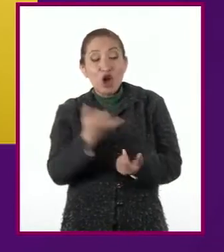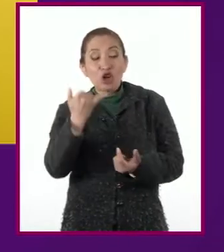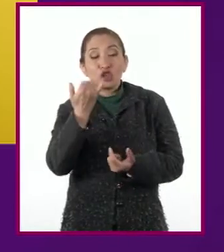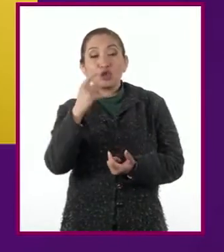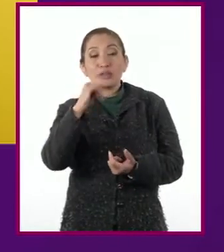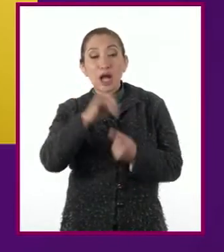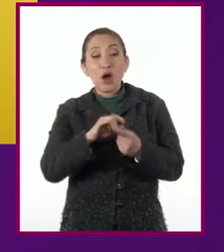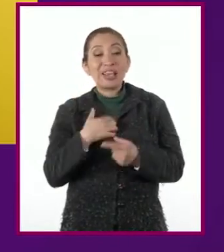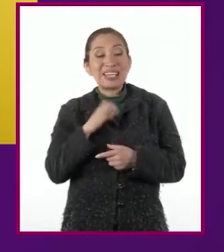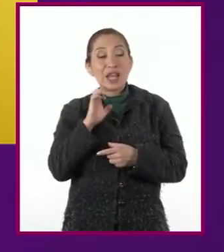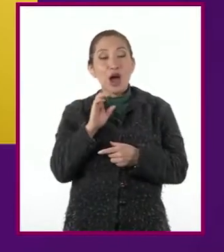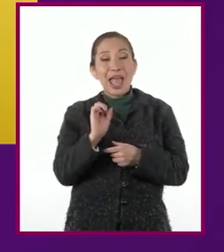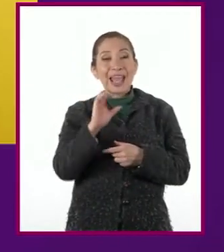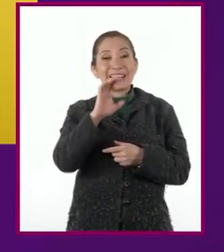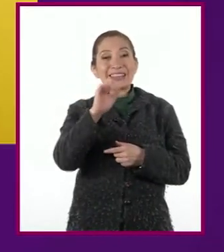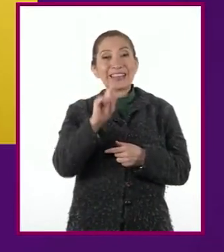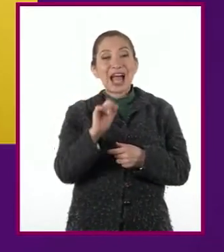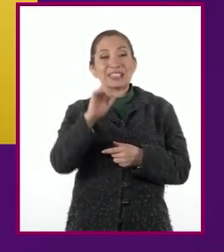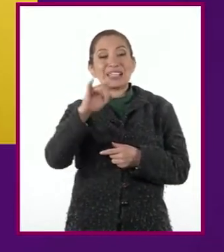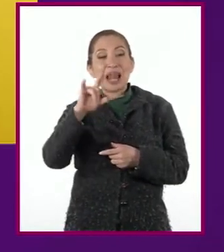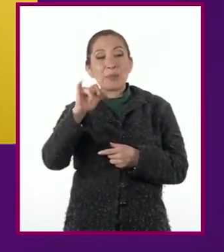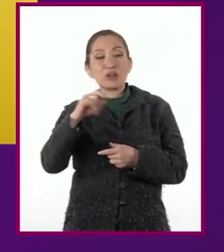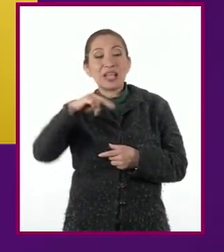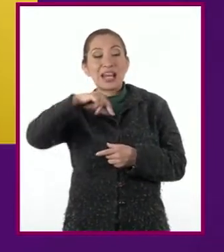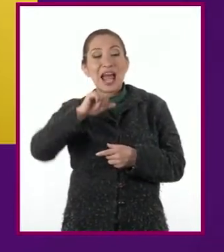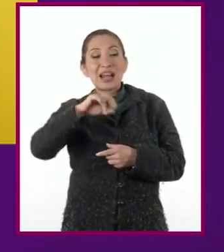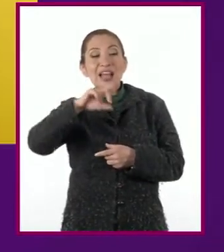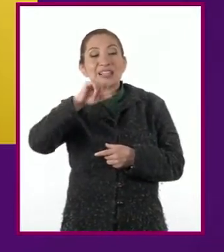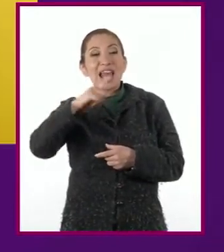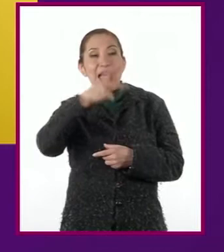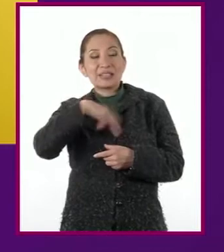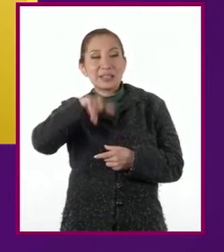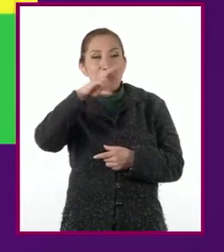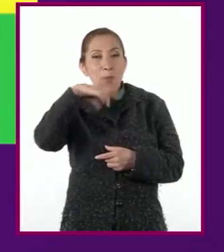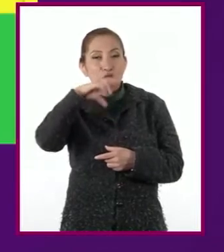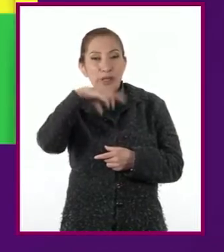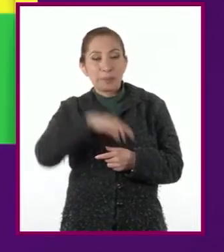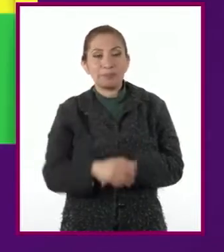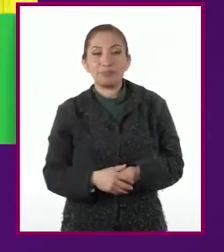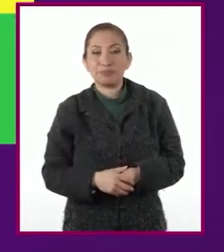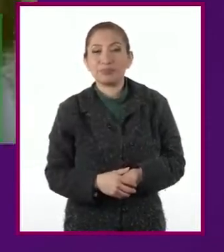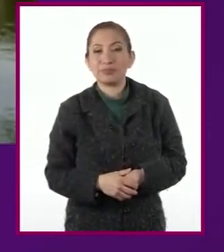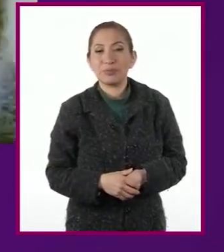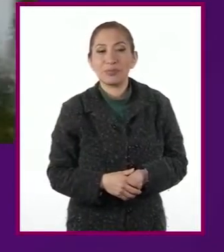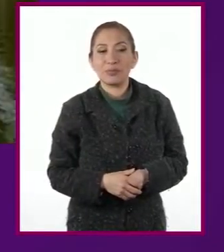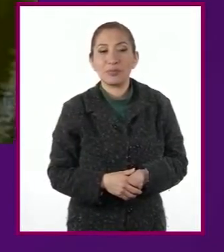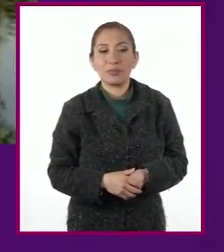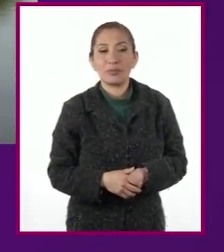Yuntero, y heptasílabos, como Las Nanas de la Cebolla, etc.